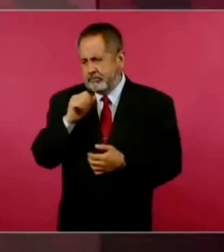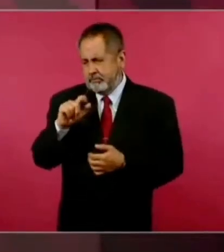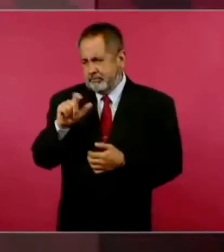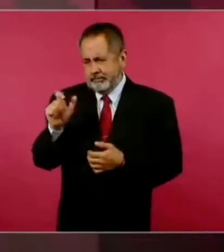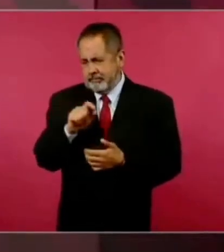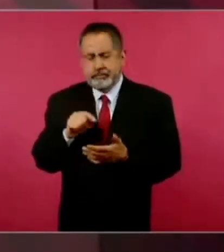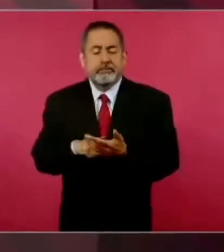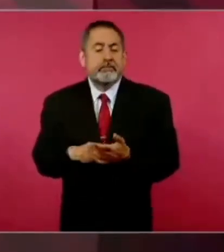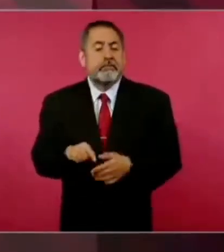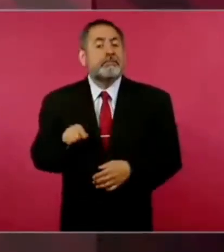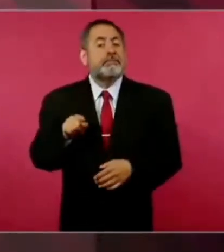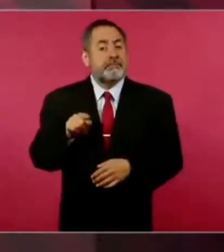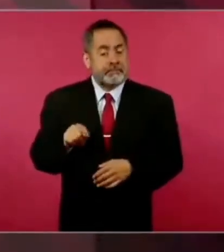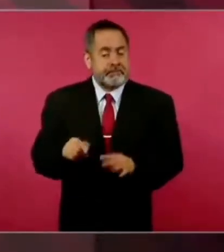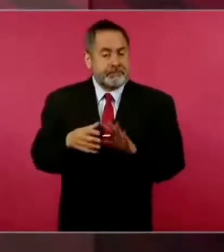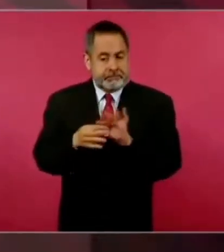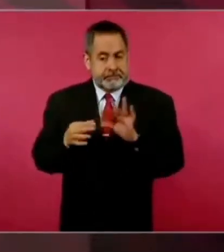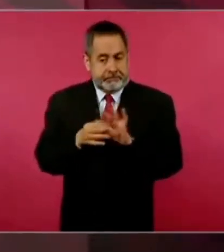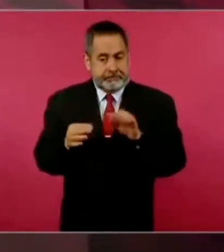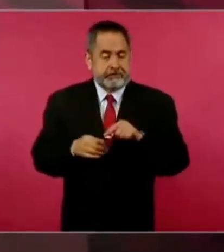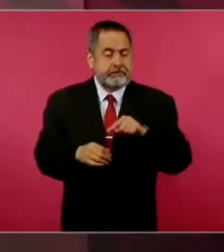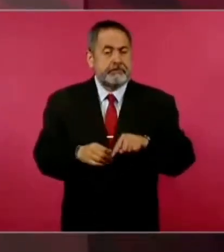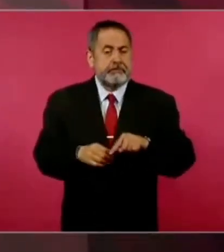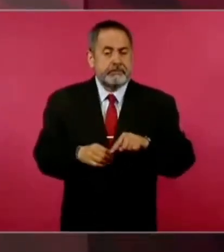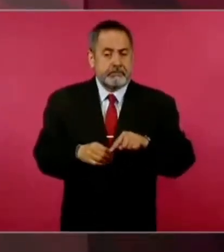Se habla de cómo